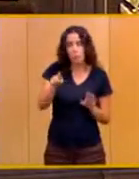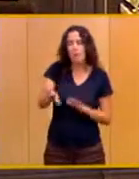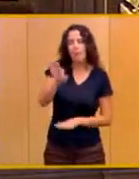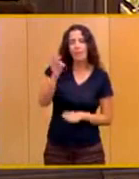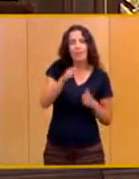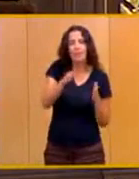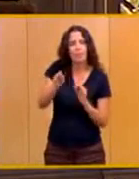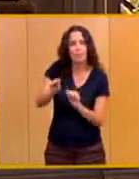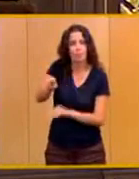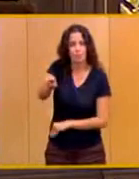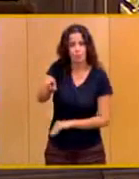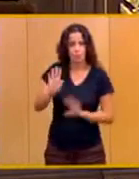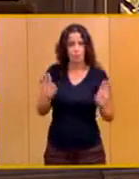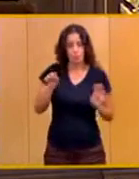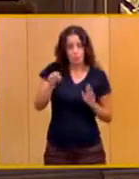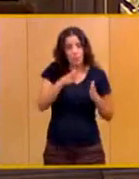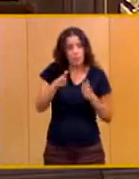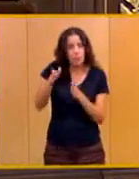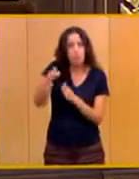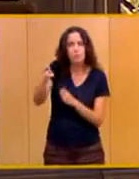camino, ¿a usted qué le conviene?